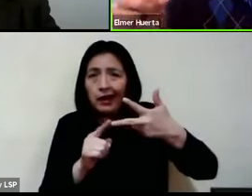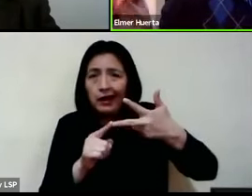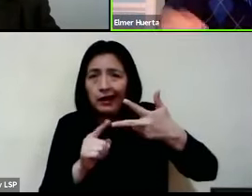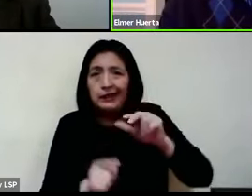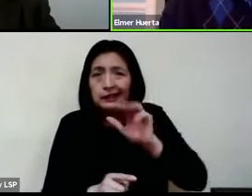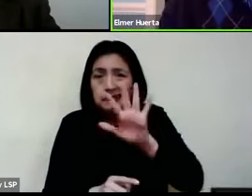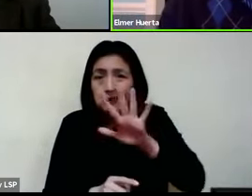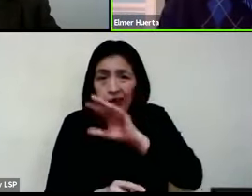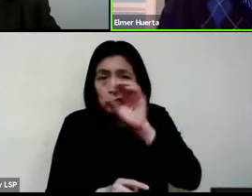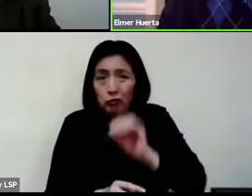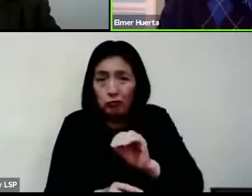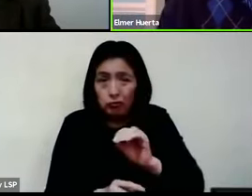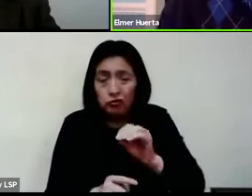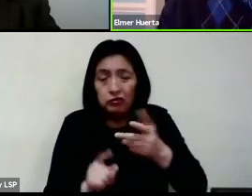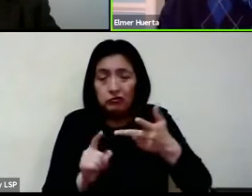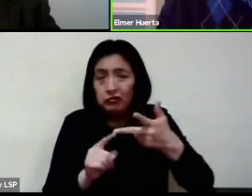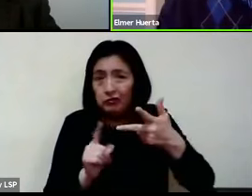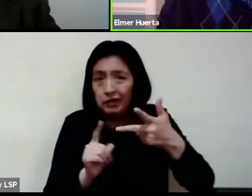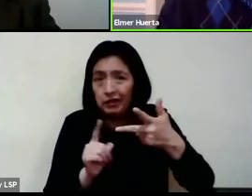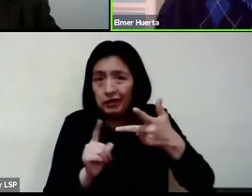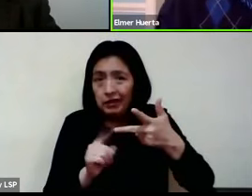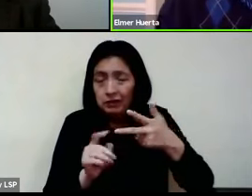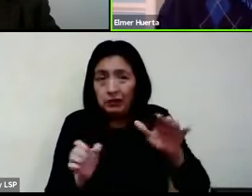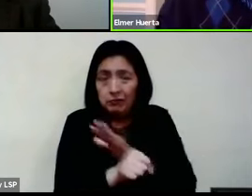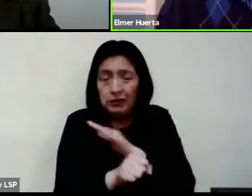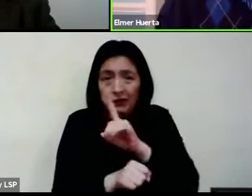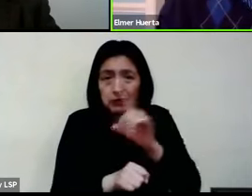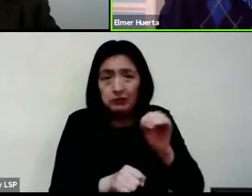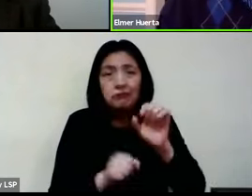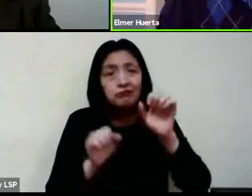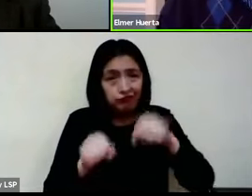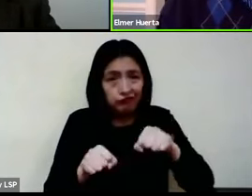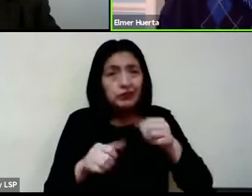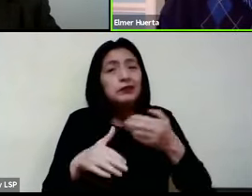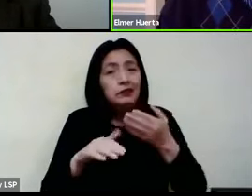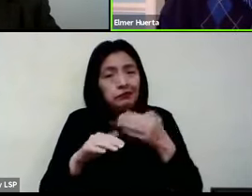para completar el 100%, es el que va a caer al hospital.